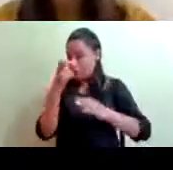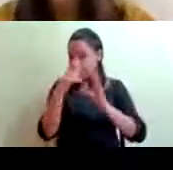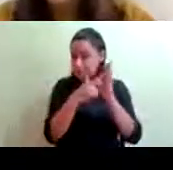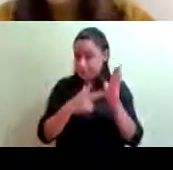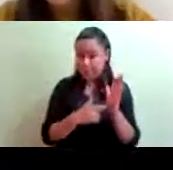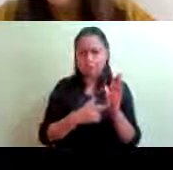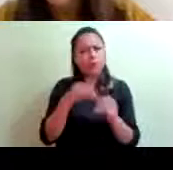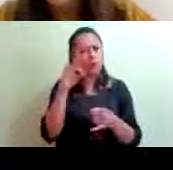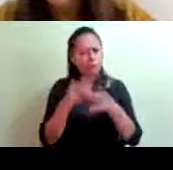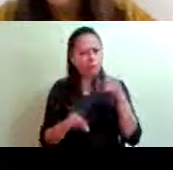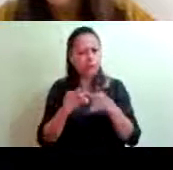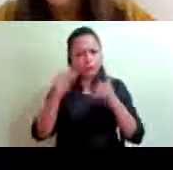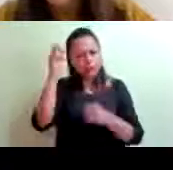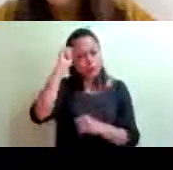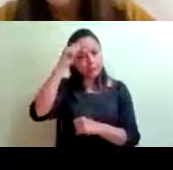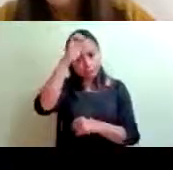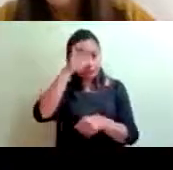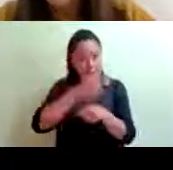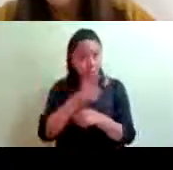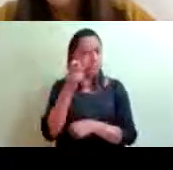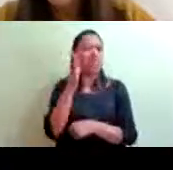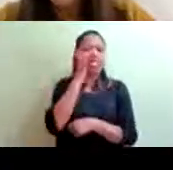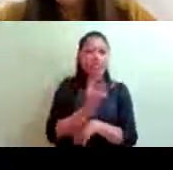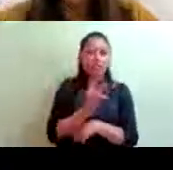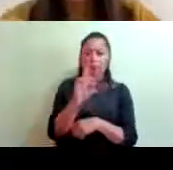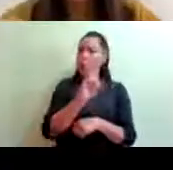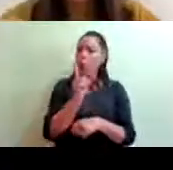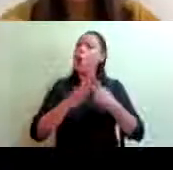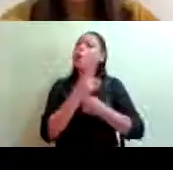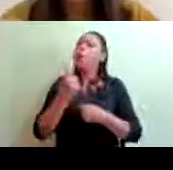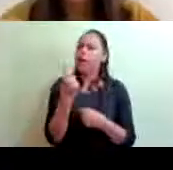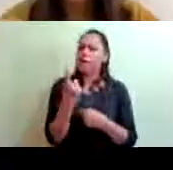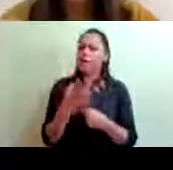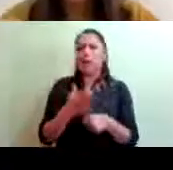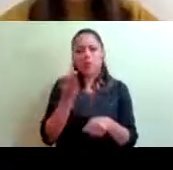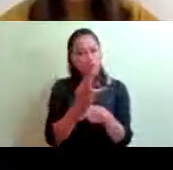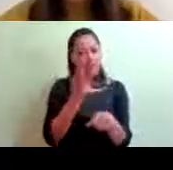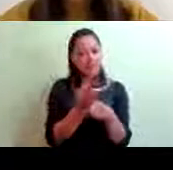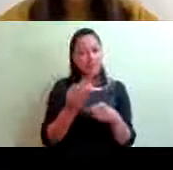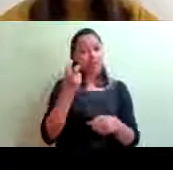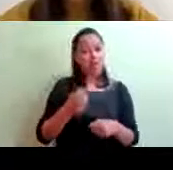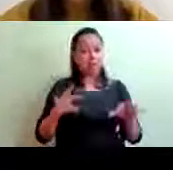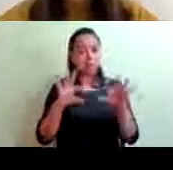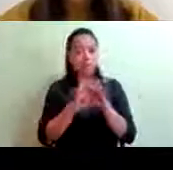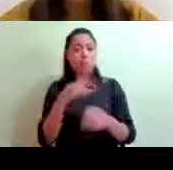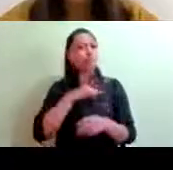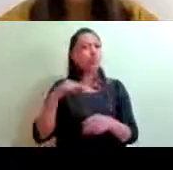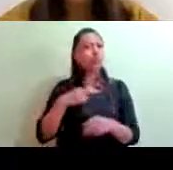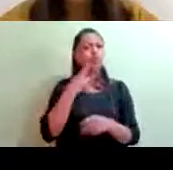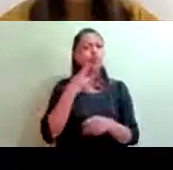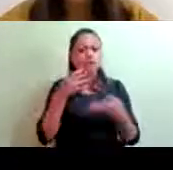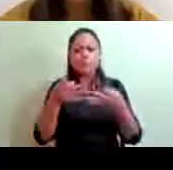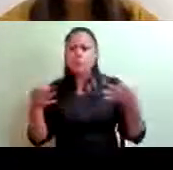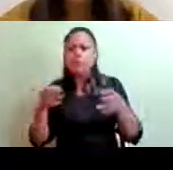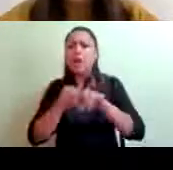finalmente los servicios culturales, que no son menos importantes, porque tiene que ver con cómo usamos los espacios, con cómo usamos los bosques, cómo usamos